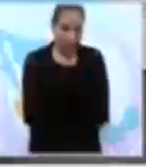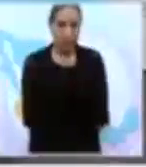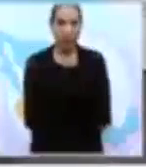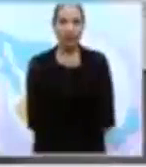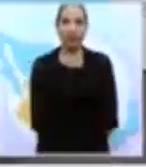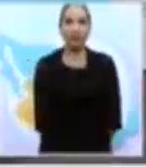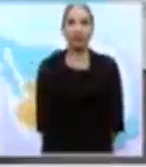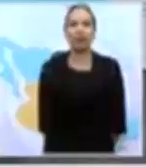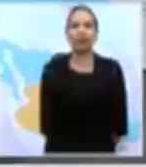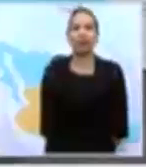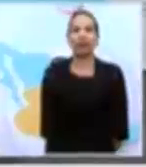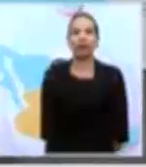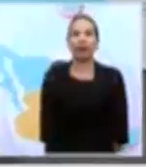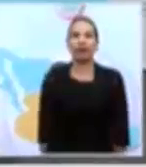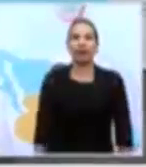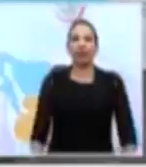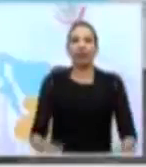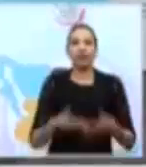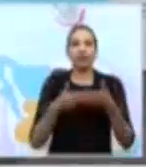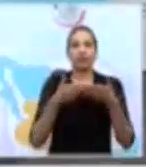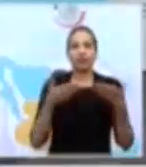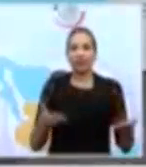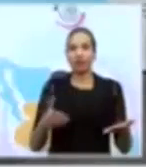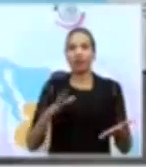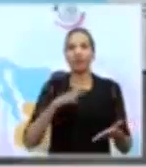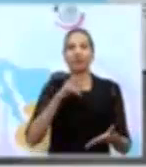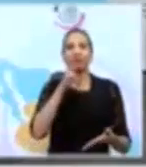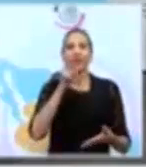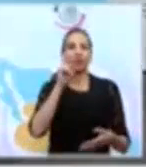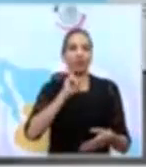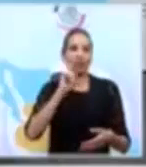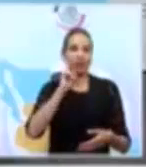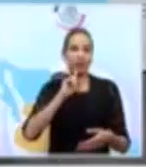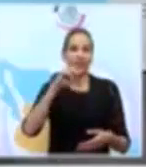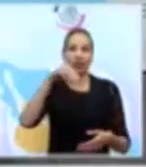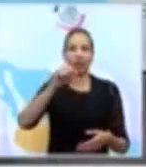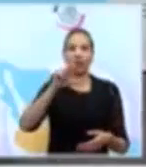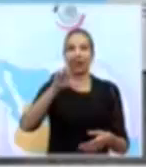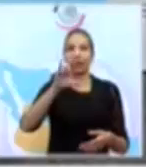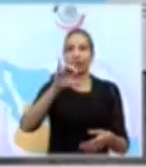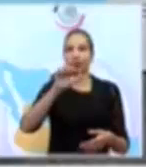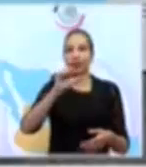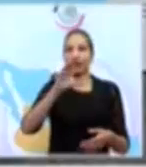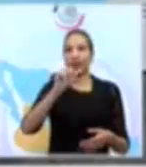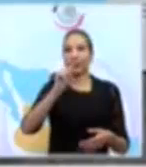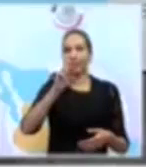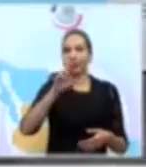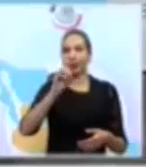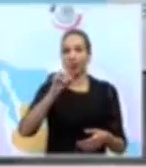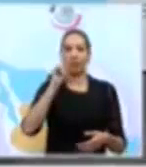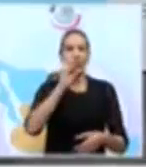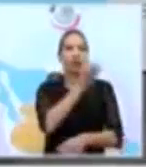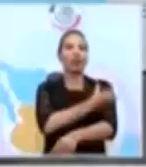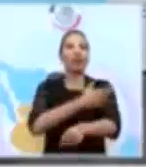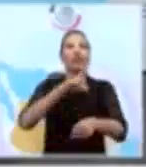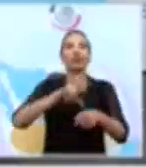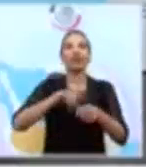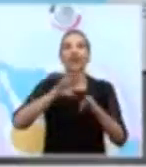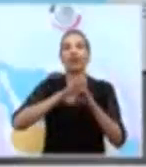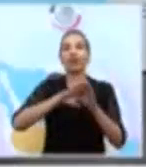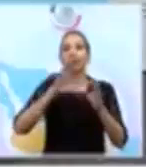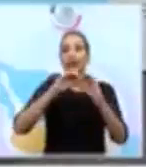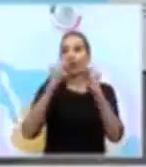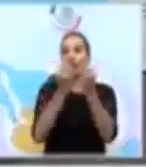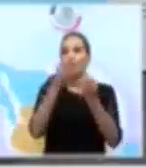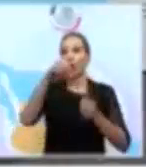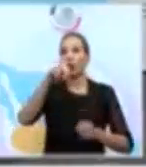A continuación, tendremos las palabras de la doctora Marcia de Castro, coordinadora residente de la Organización de